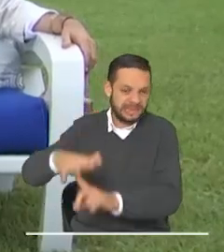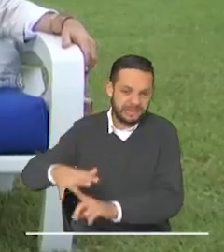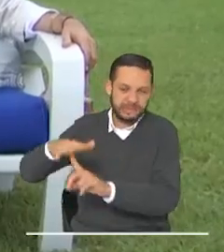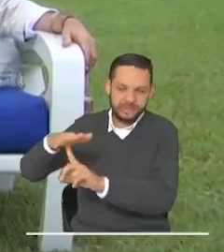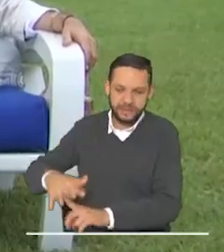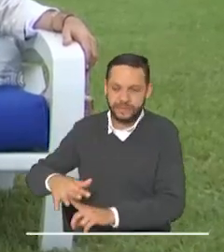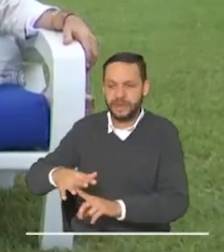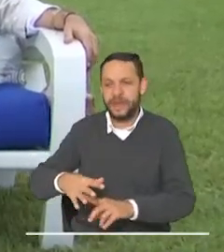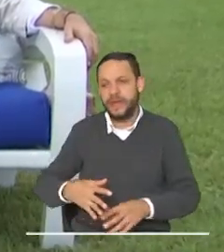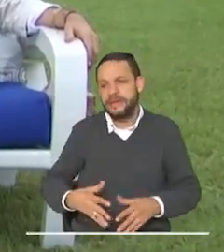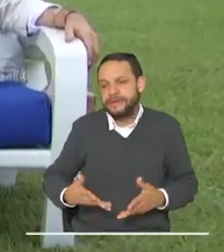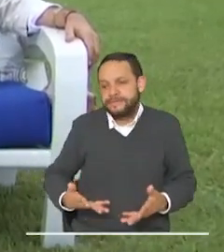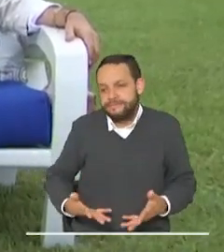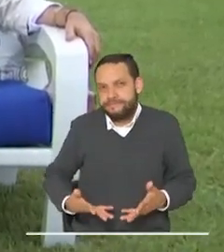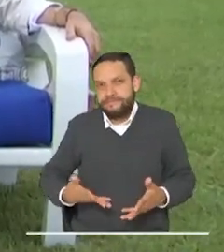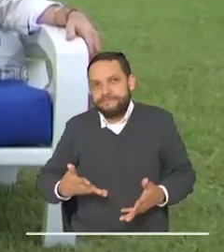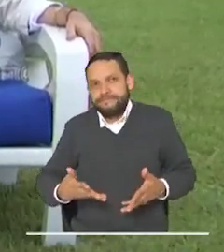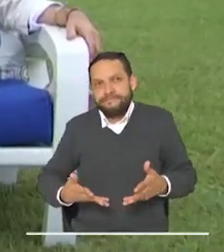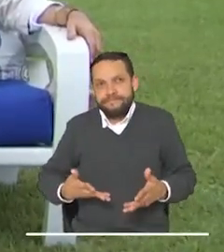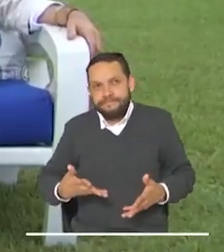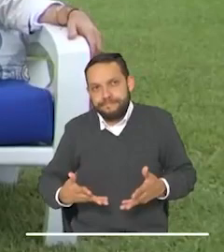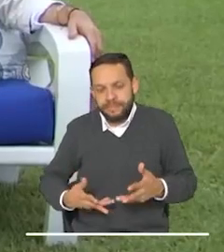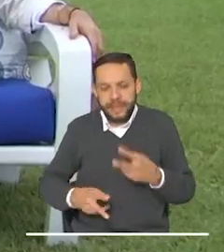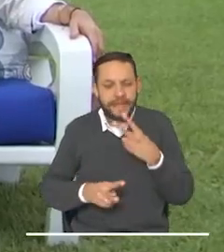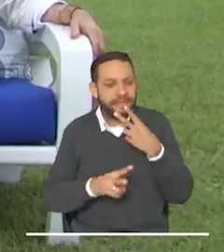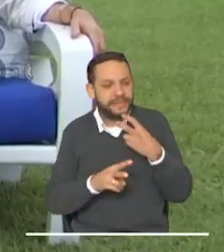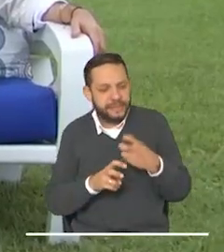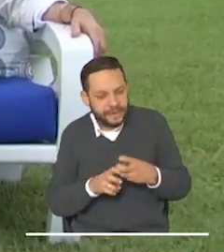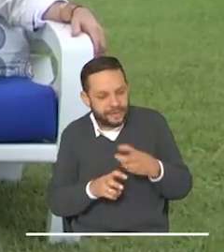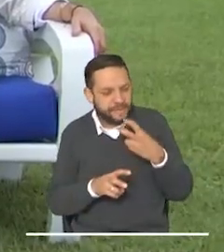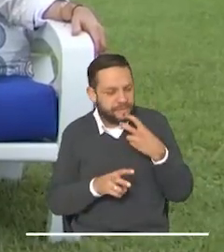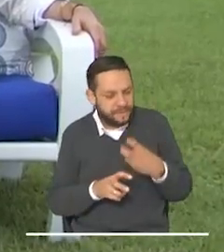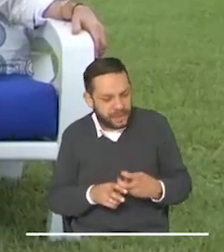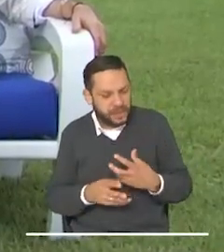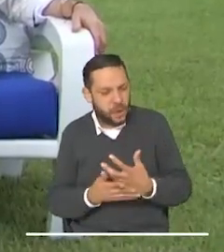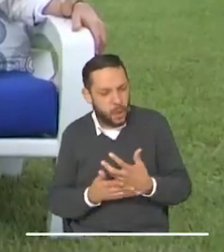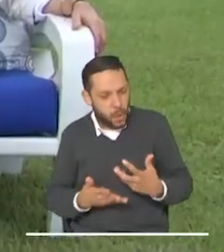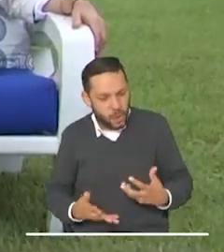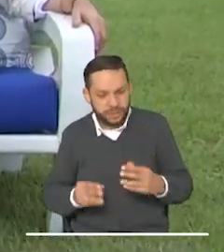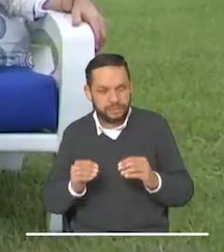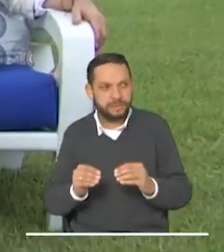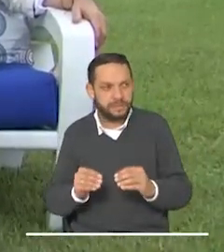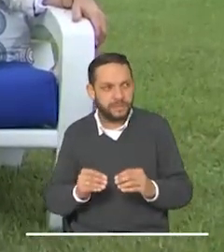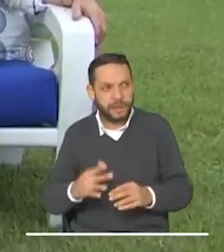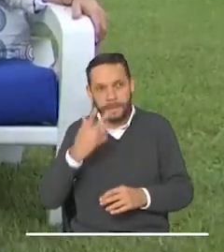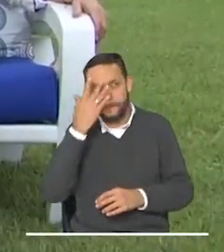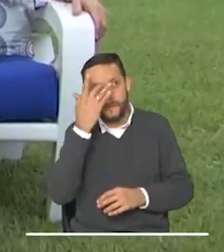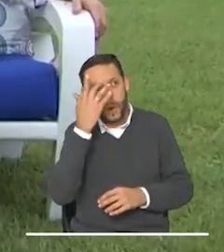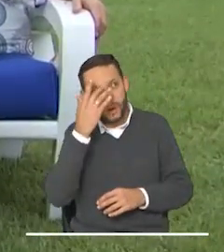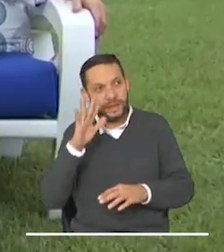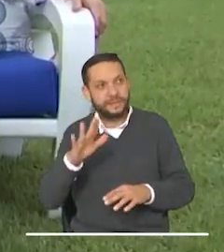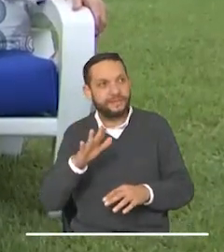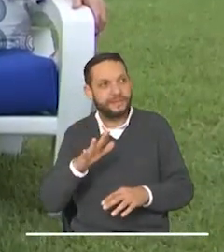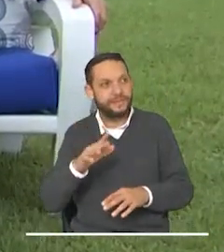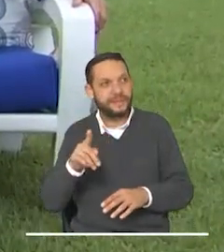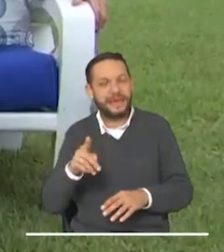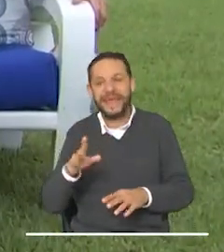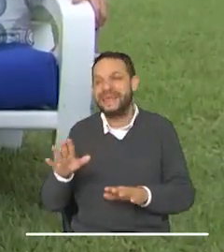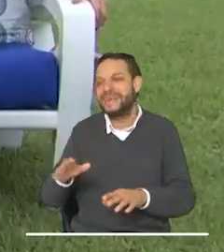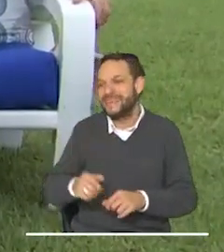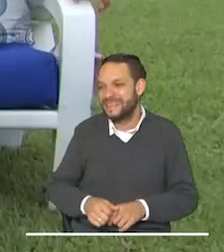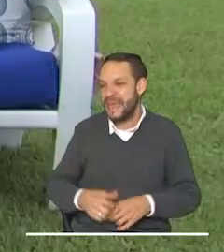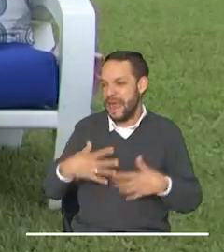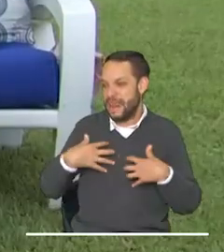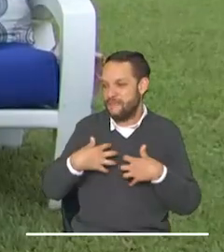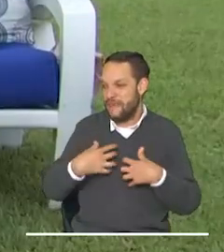Y eso realmente genera muchas complejidad porque genera mucha complejidad porque las personas Perdón un segundo porque las personas